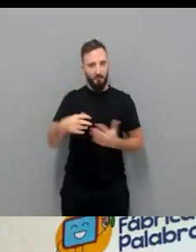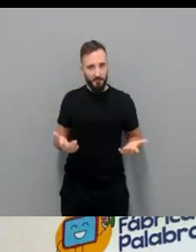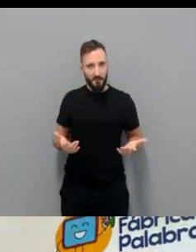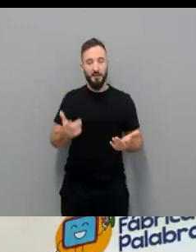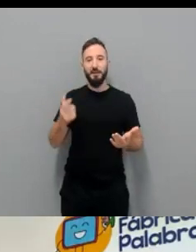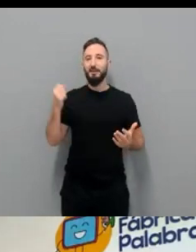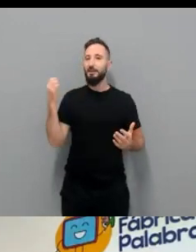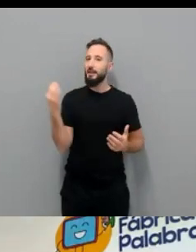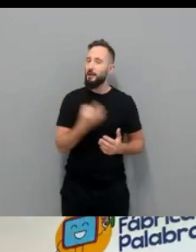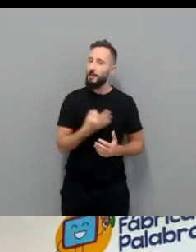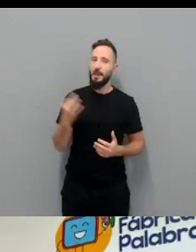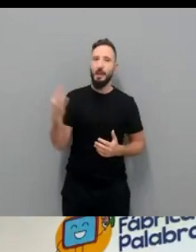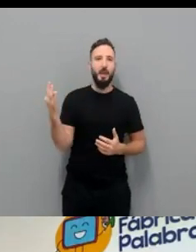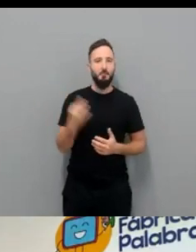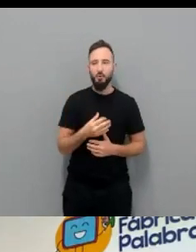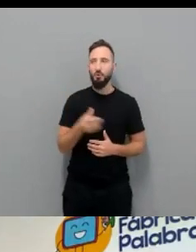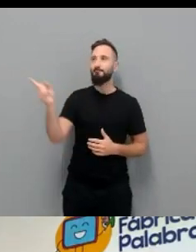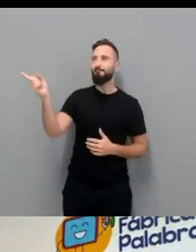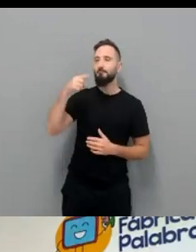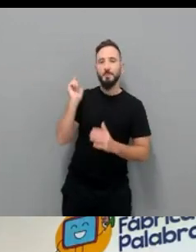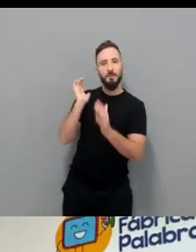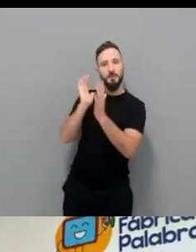que explicar